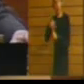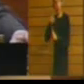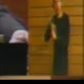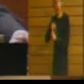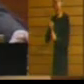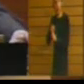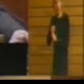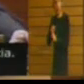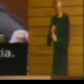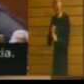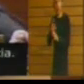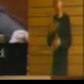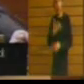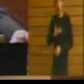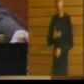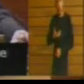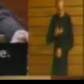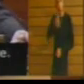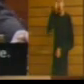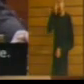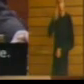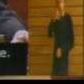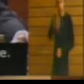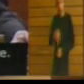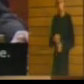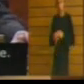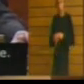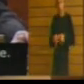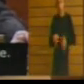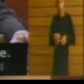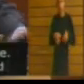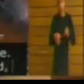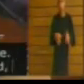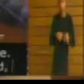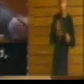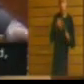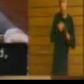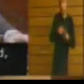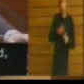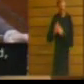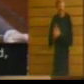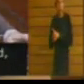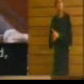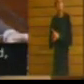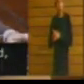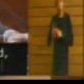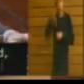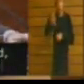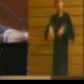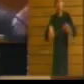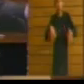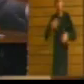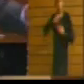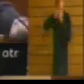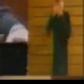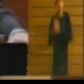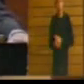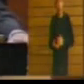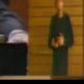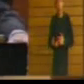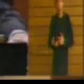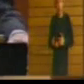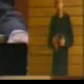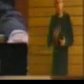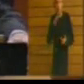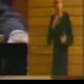referencia. Pero es que incluso dentro de la propia localidad, que eran centros de referencia un año y el otro, se cambian los centros educativos. ¿Por